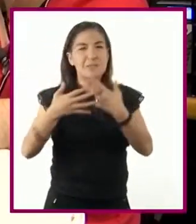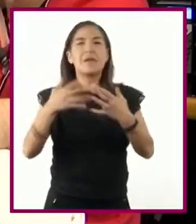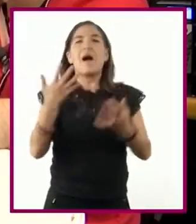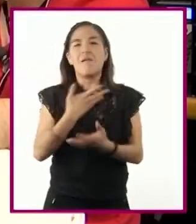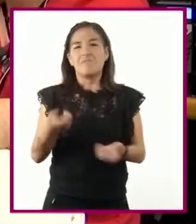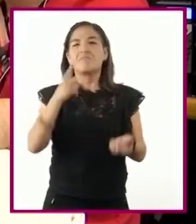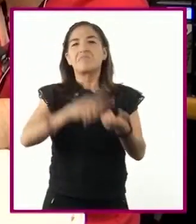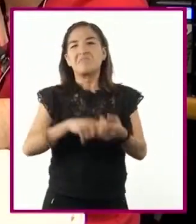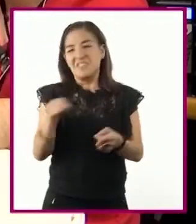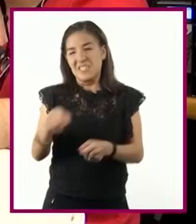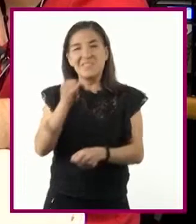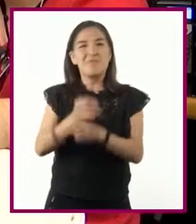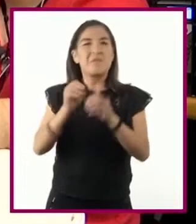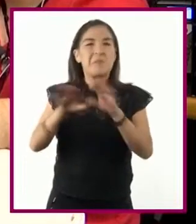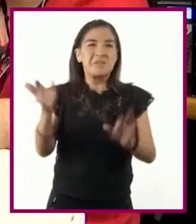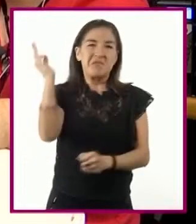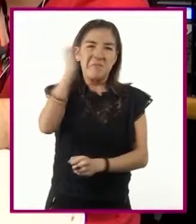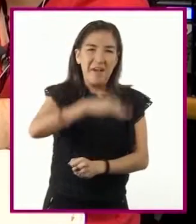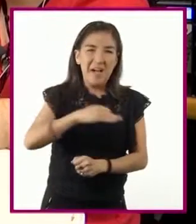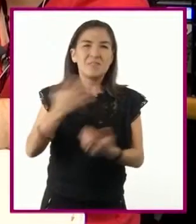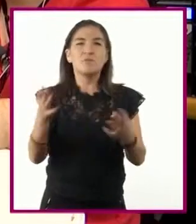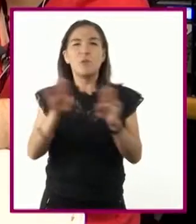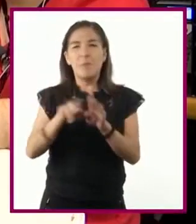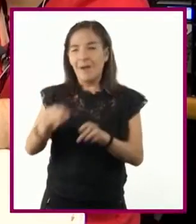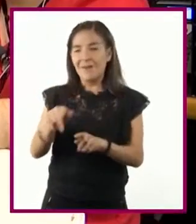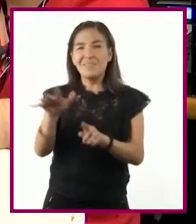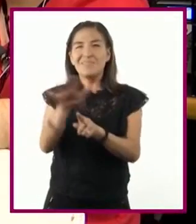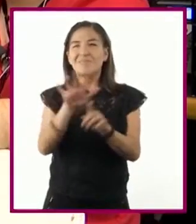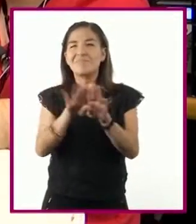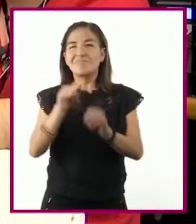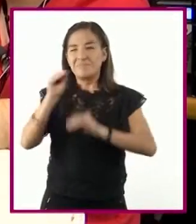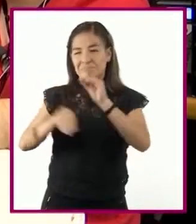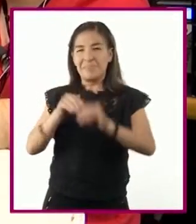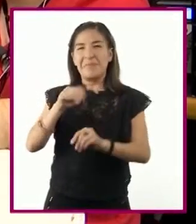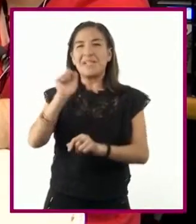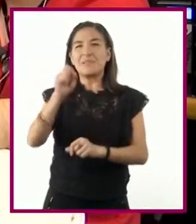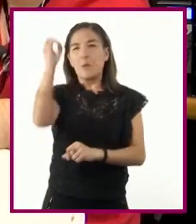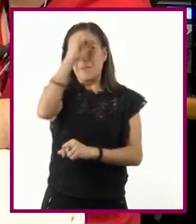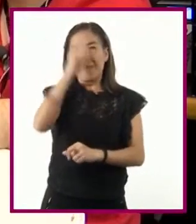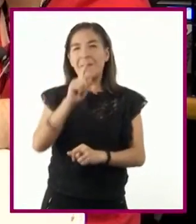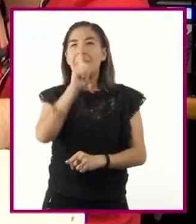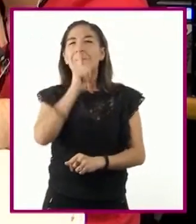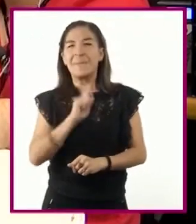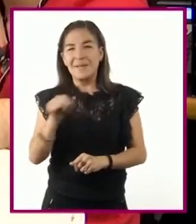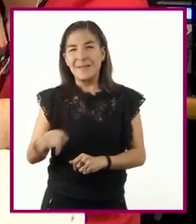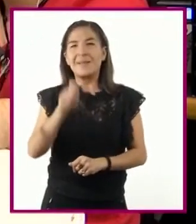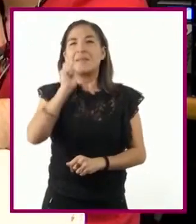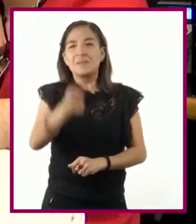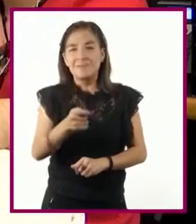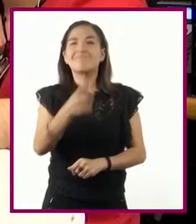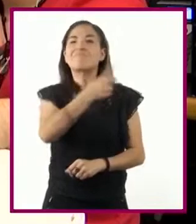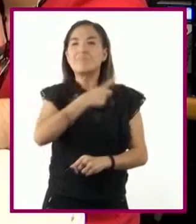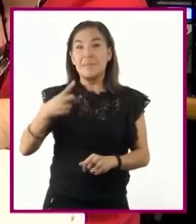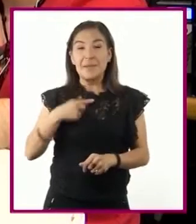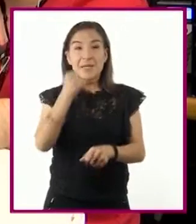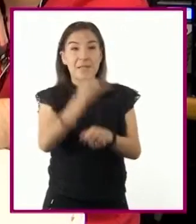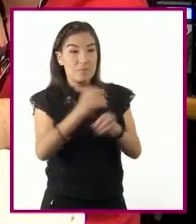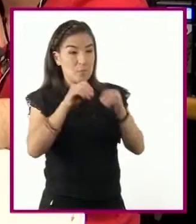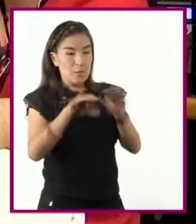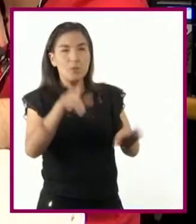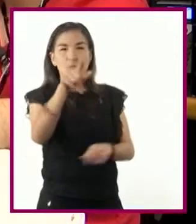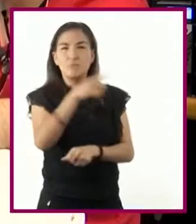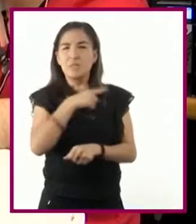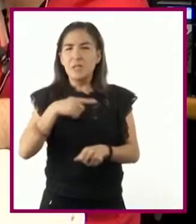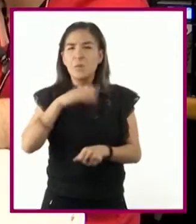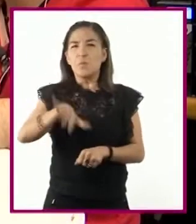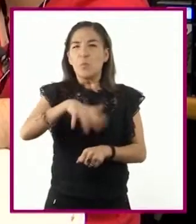contenidos falsos y manipular opiniones. Es necesario asegurar que cualquier tipo de información que